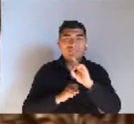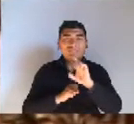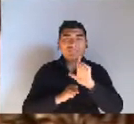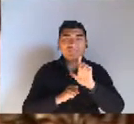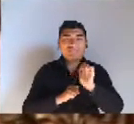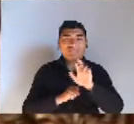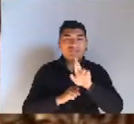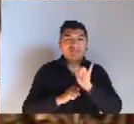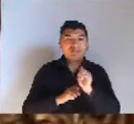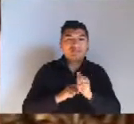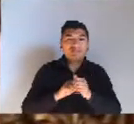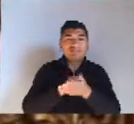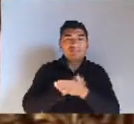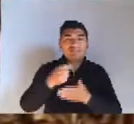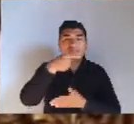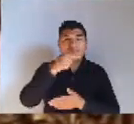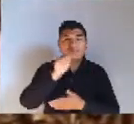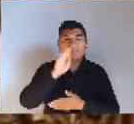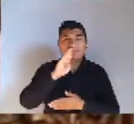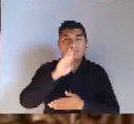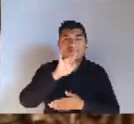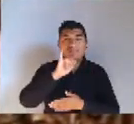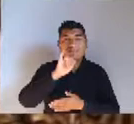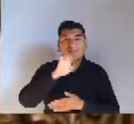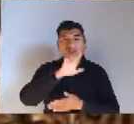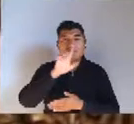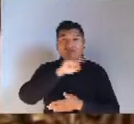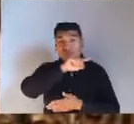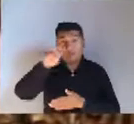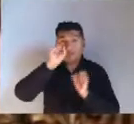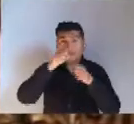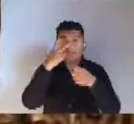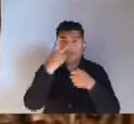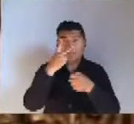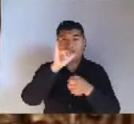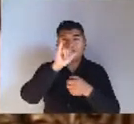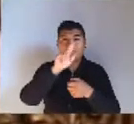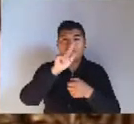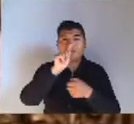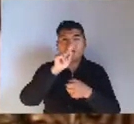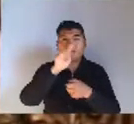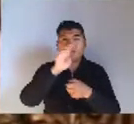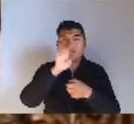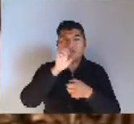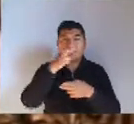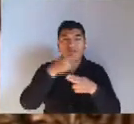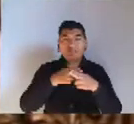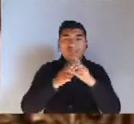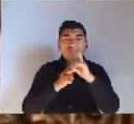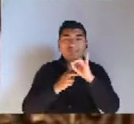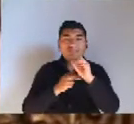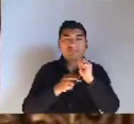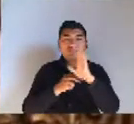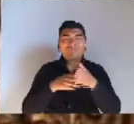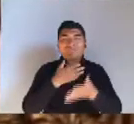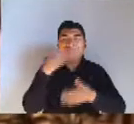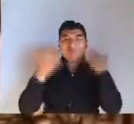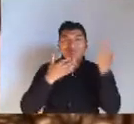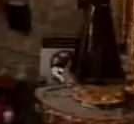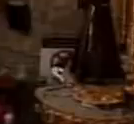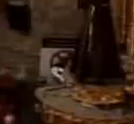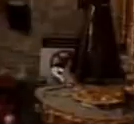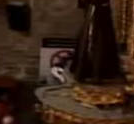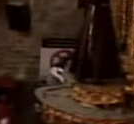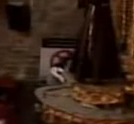Cuyungas, Radio San Gabriel. Y ustedes pueden sintonizarnos a través de Iglesia Viva en el Internet. Tengan ustedes una feliz semana.